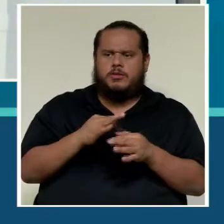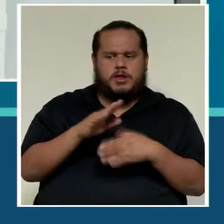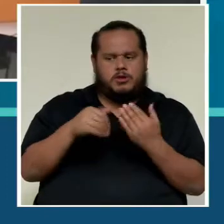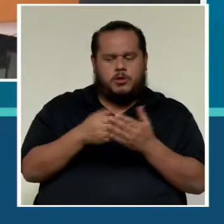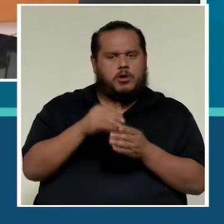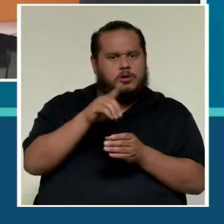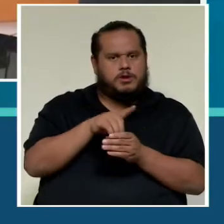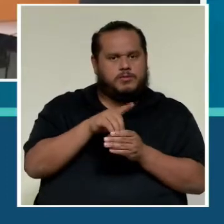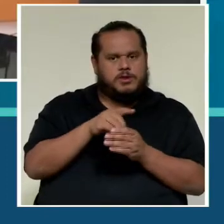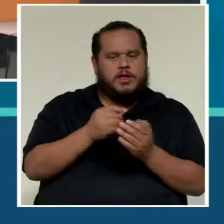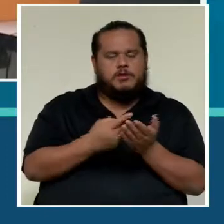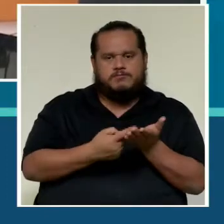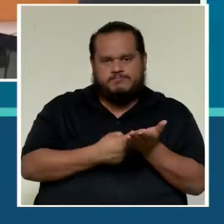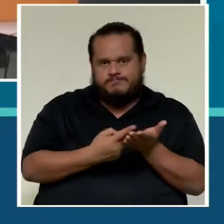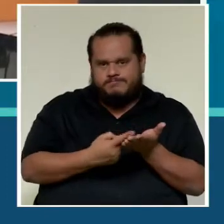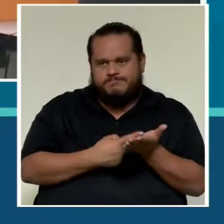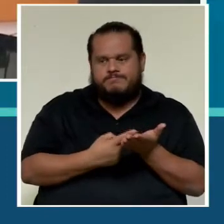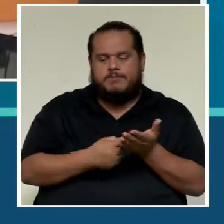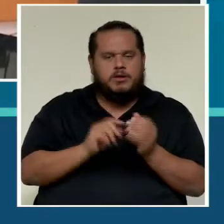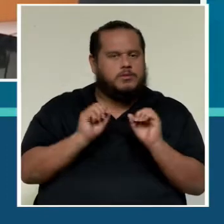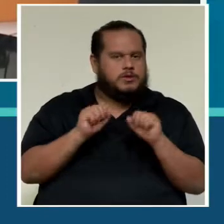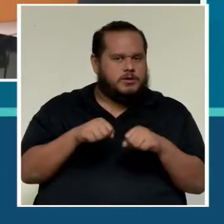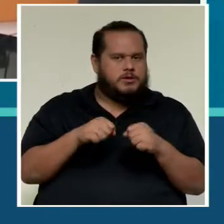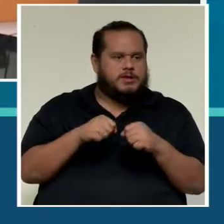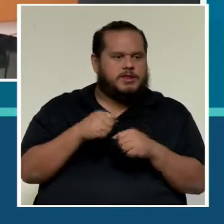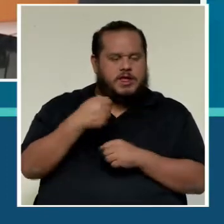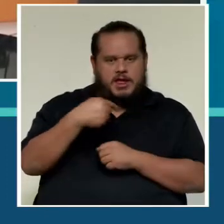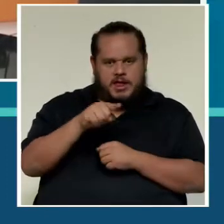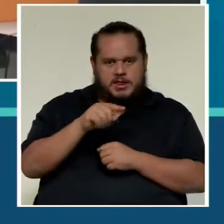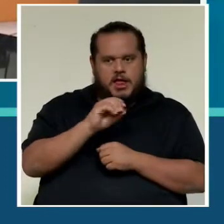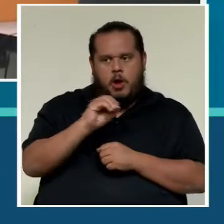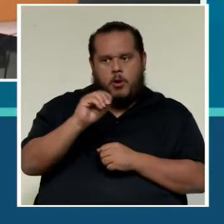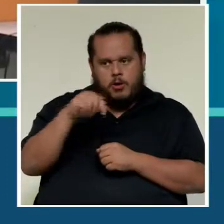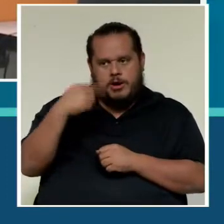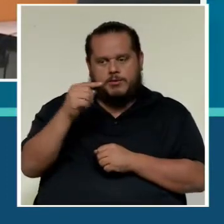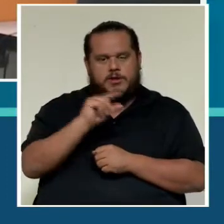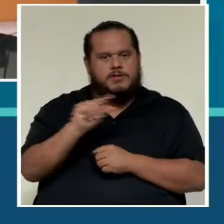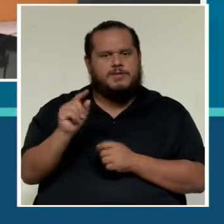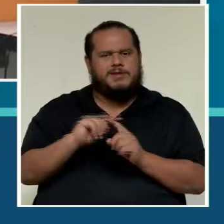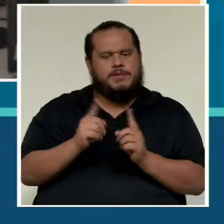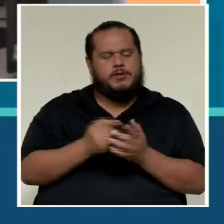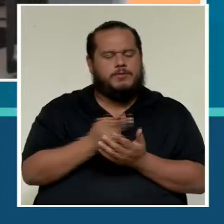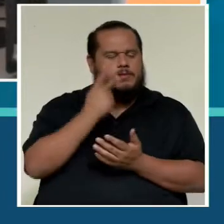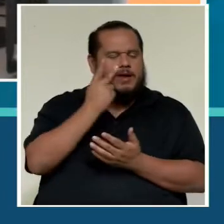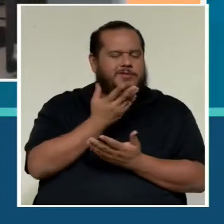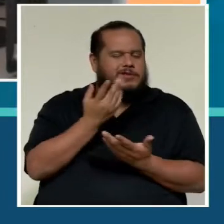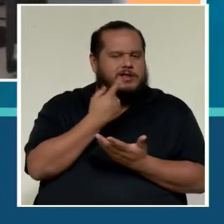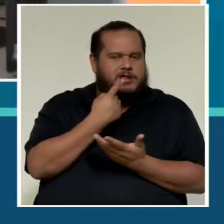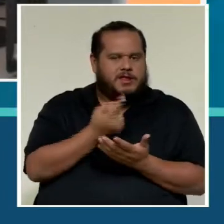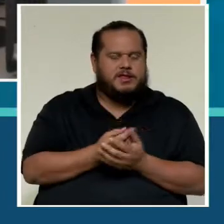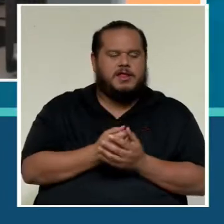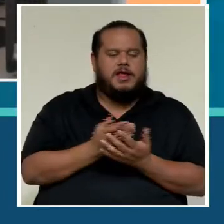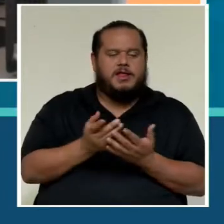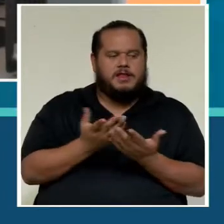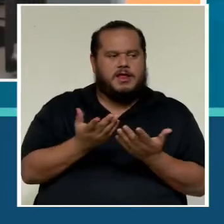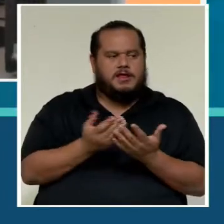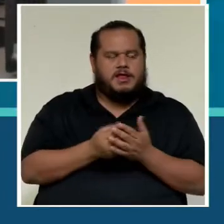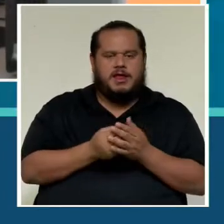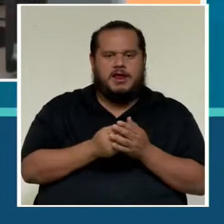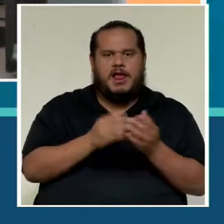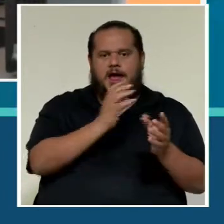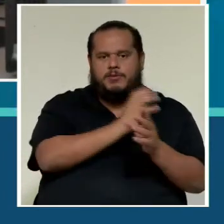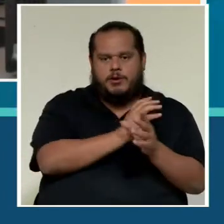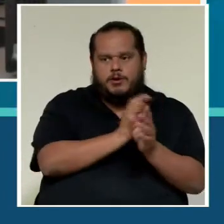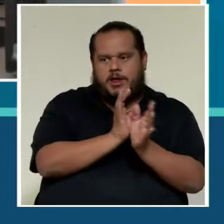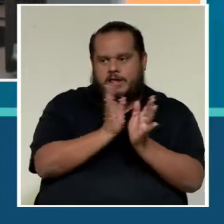diputados en el pleno legislativo posiblemente esta o la próxima semana. Pero vamos a ver qué se dice desde la Procuraduría General de la